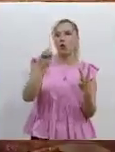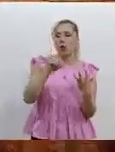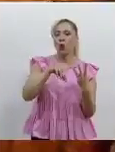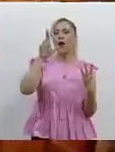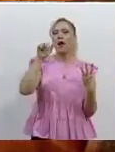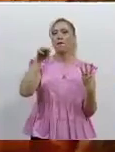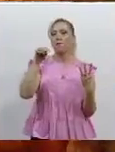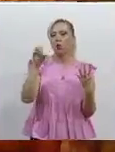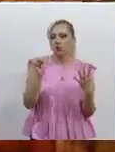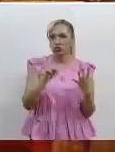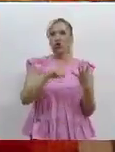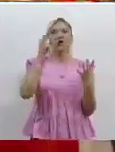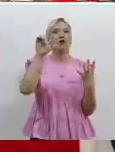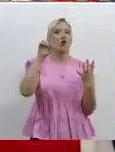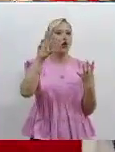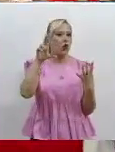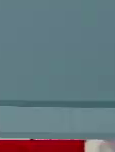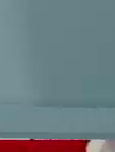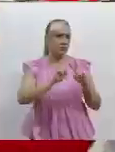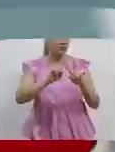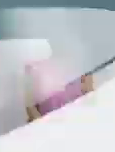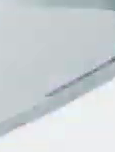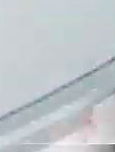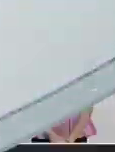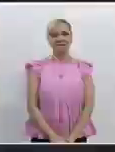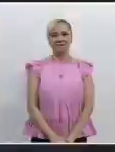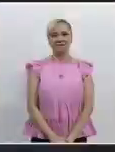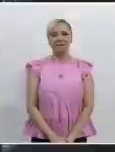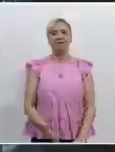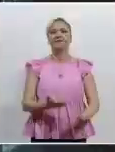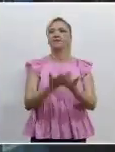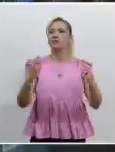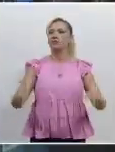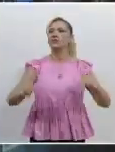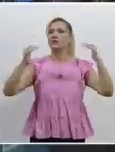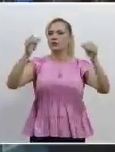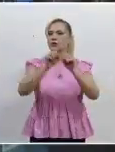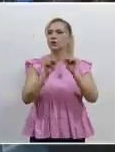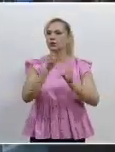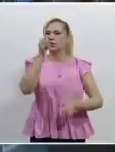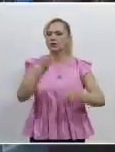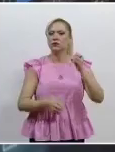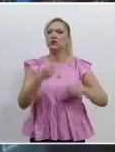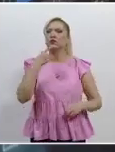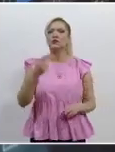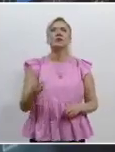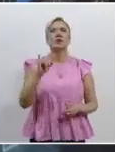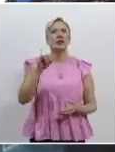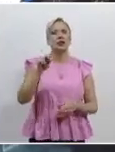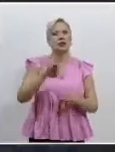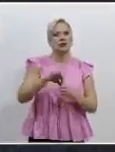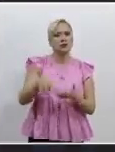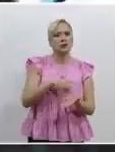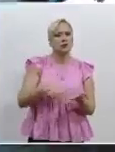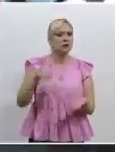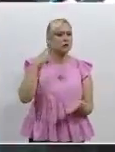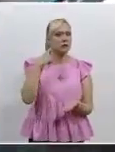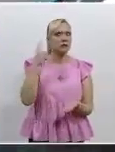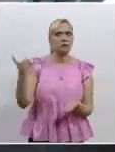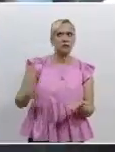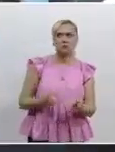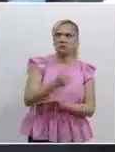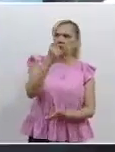Ramos y Leopoldo Flores, entre otros. La Sala Superior confirmó la resolución del INE que declaró infundado el